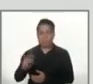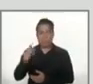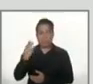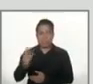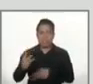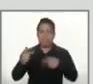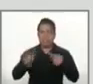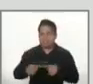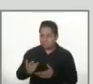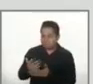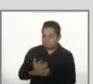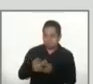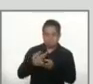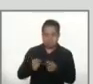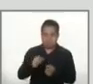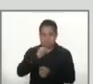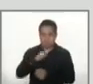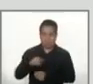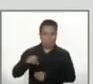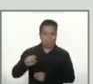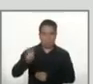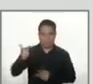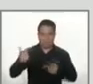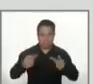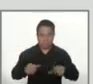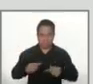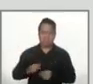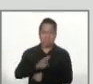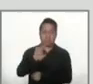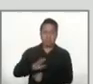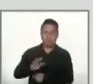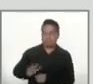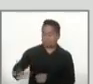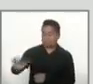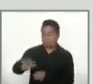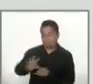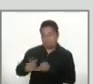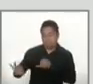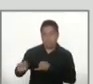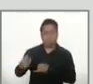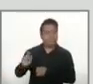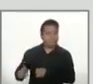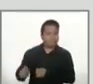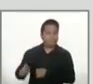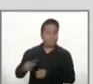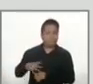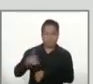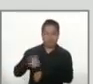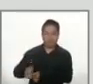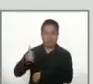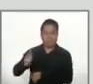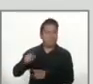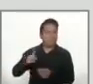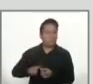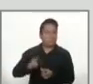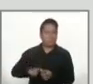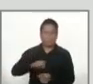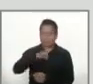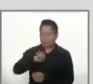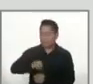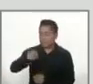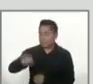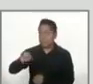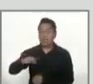583 recuperados y 67 defunciones. Y en la Jurisdicción Sanitaria número 6, Sierra, se